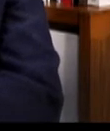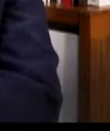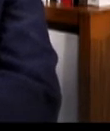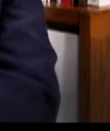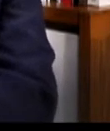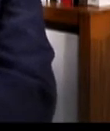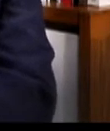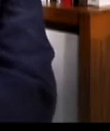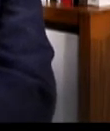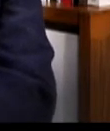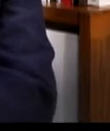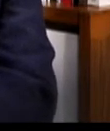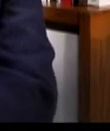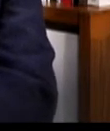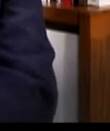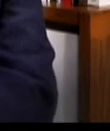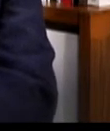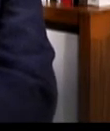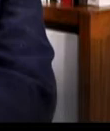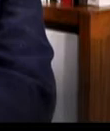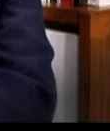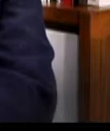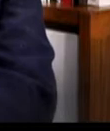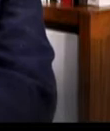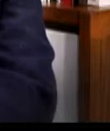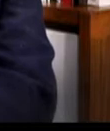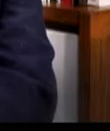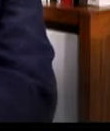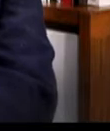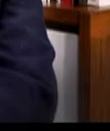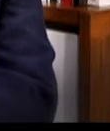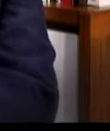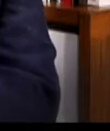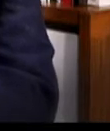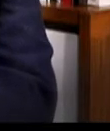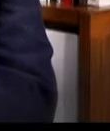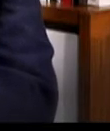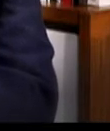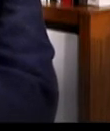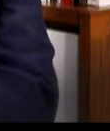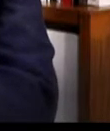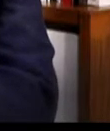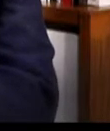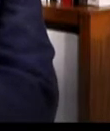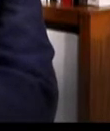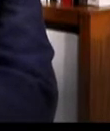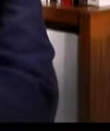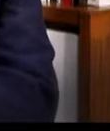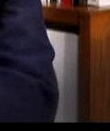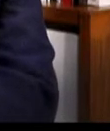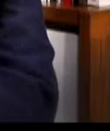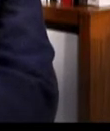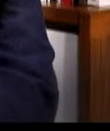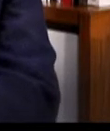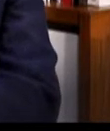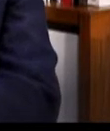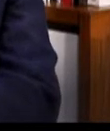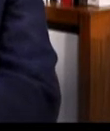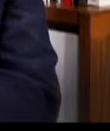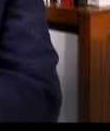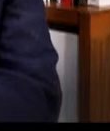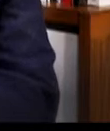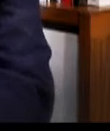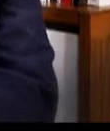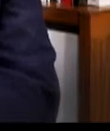para coadyuvar a la formulación de nuevas y mejores políticas en el